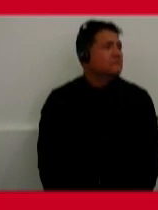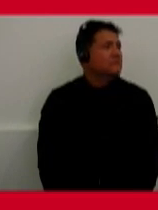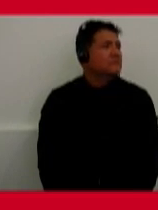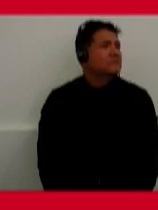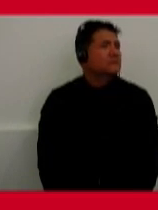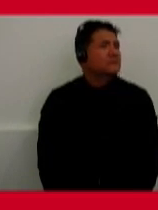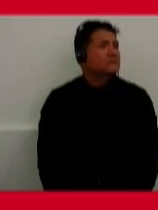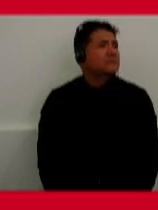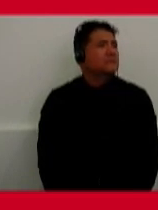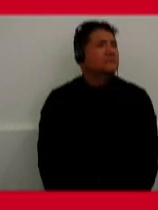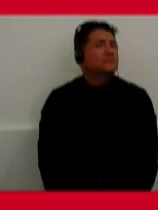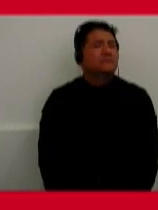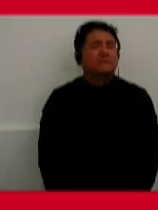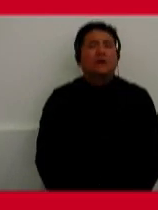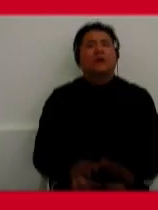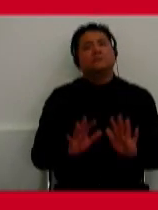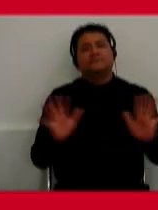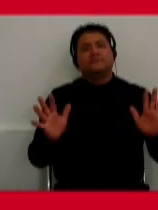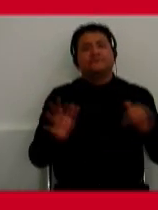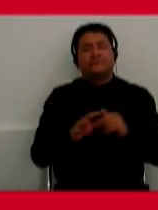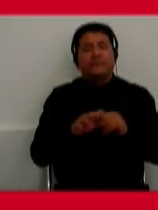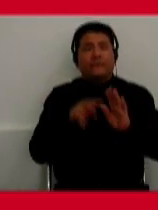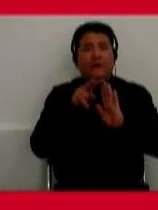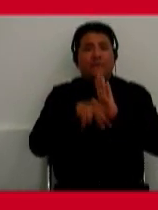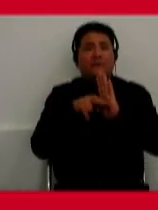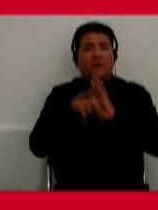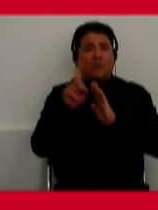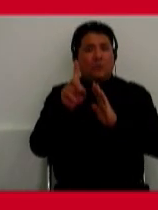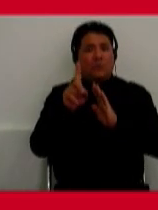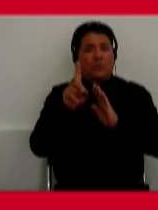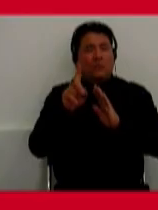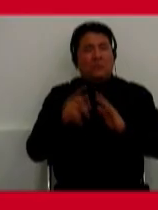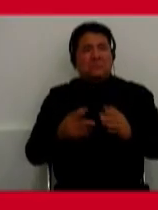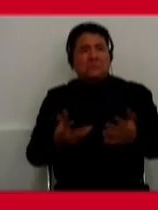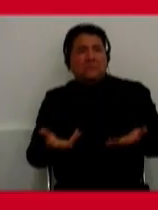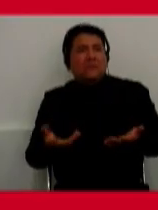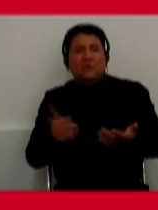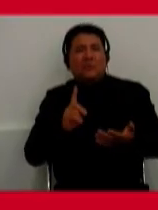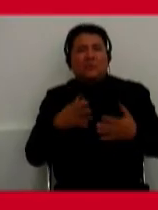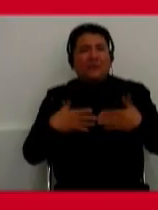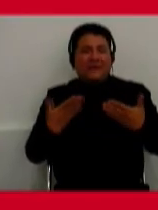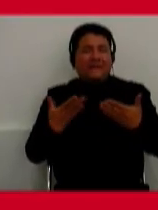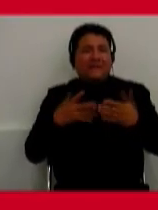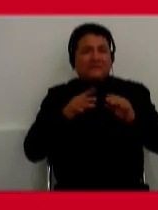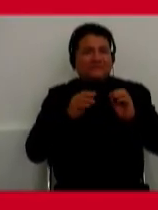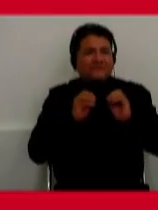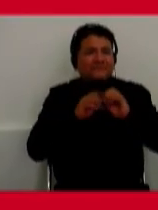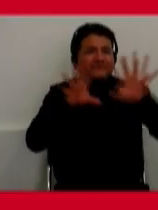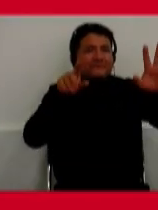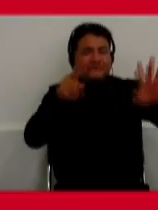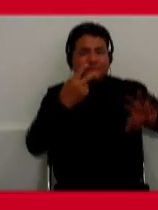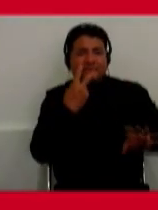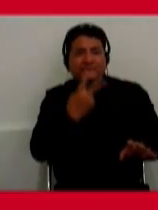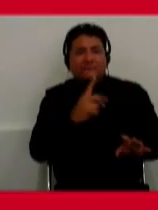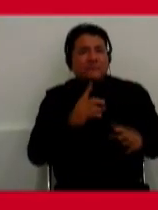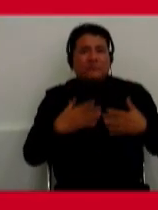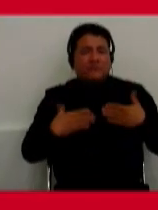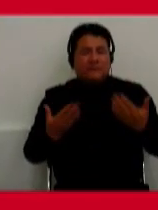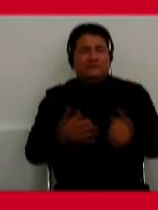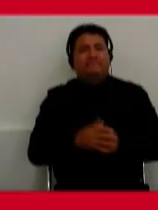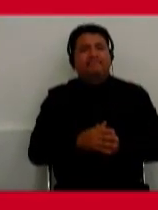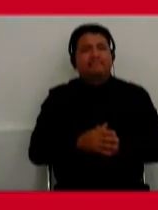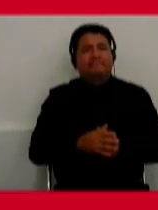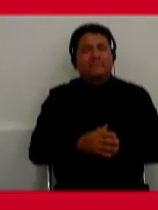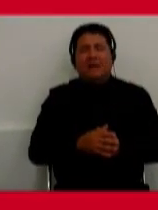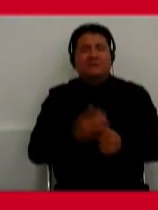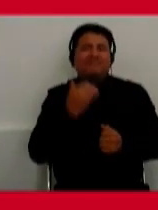Bien, el video 1 básicamente tiene ahí lo que nos muestra es cómo debe llegar el relleno CRF